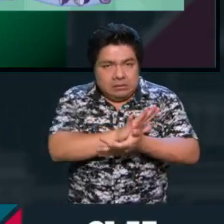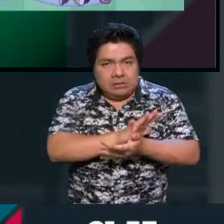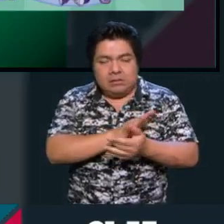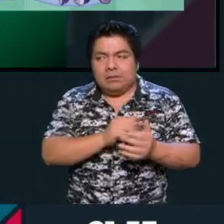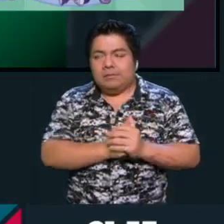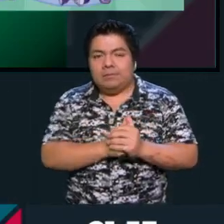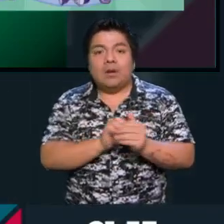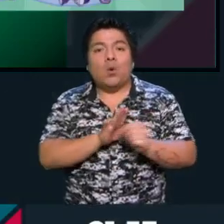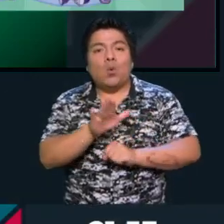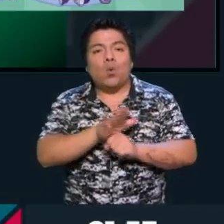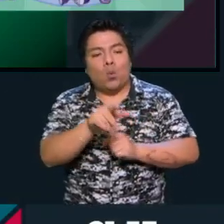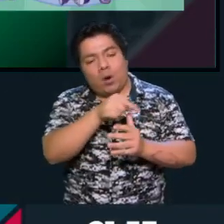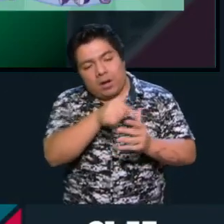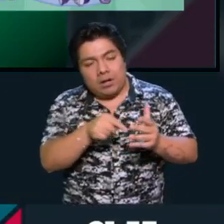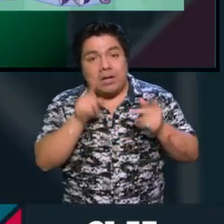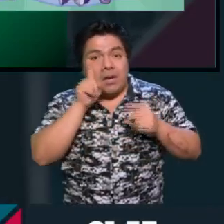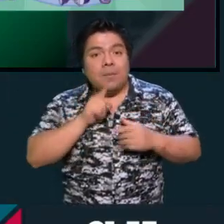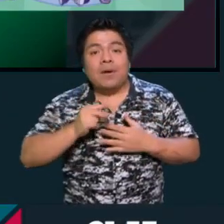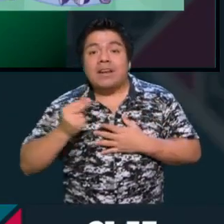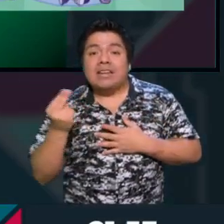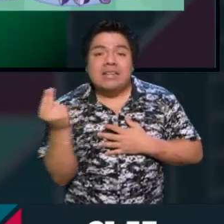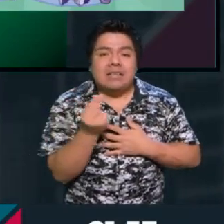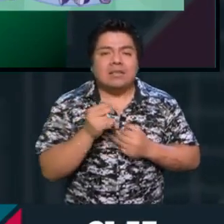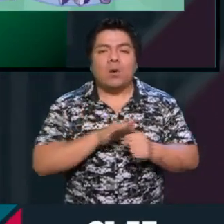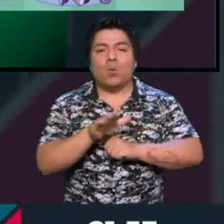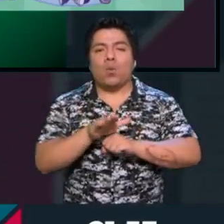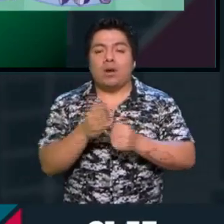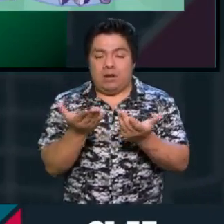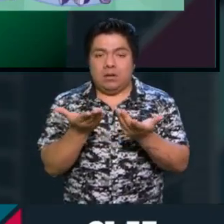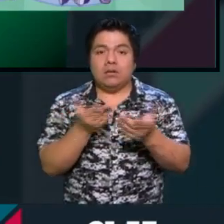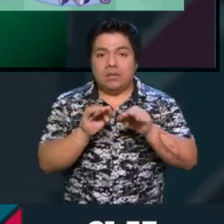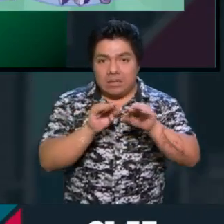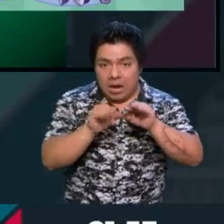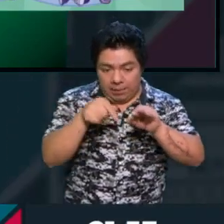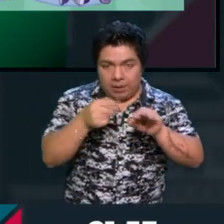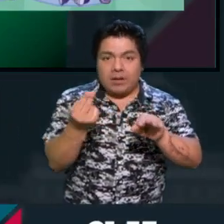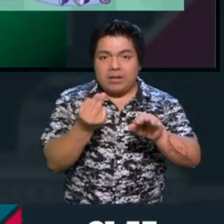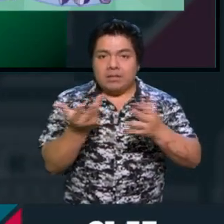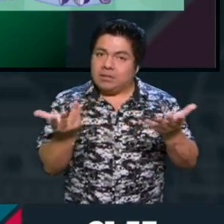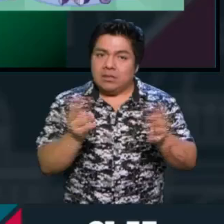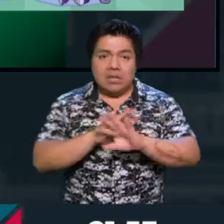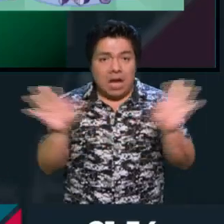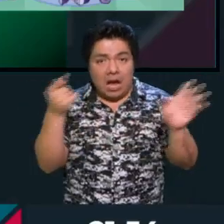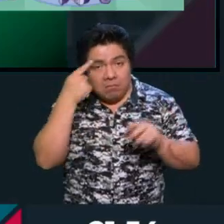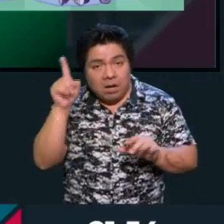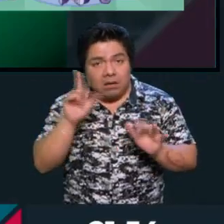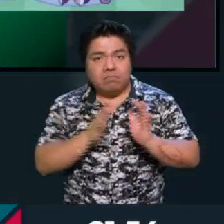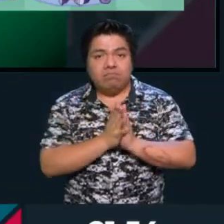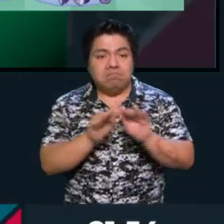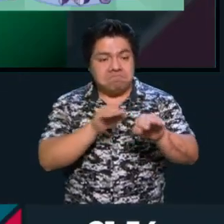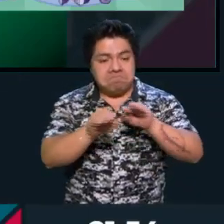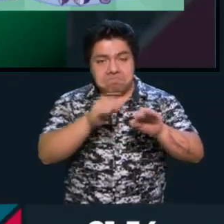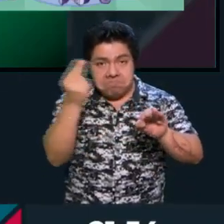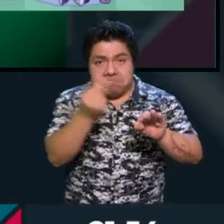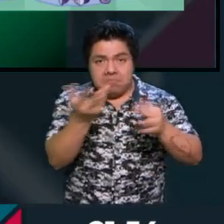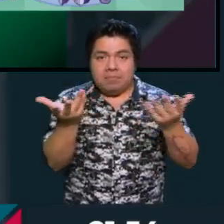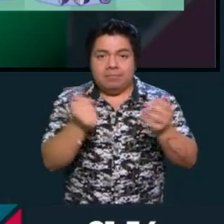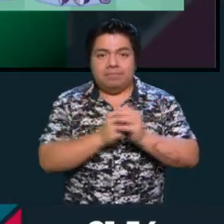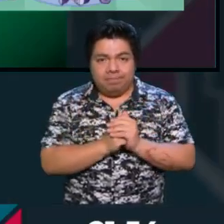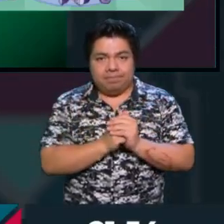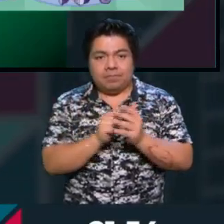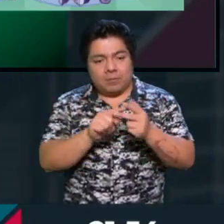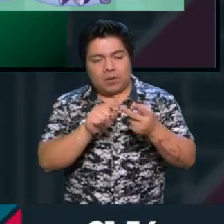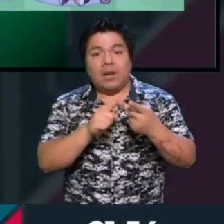es la necesidad de empleo. O sea, así de fácil y así de claro. De empleo,